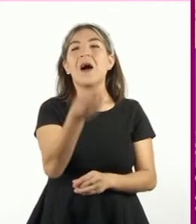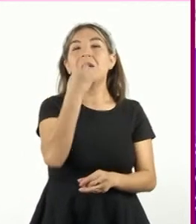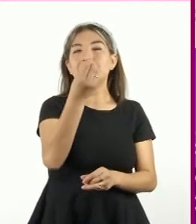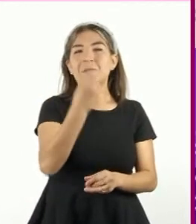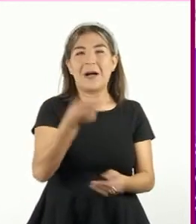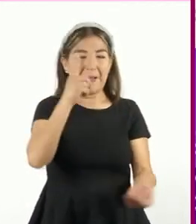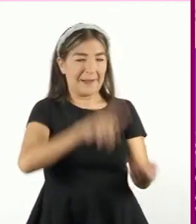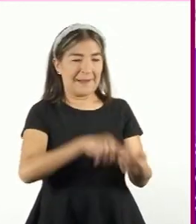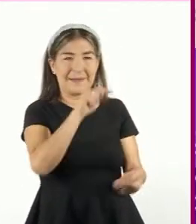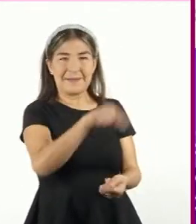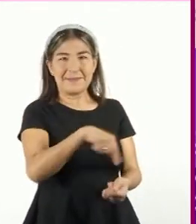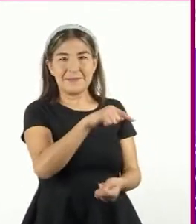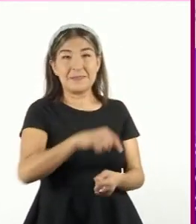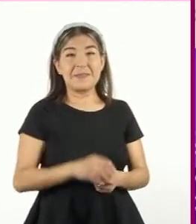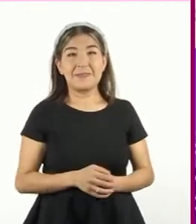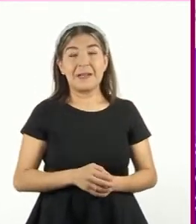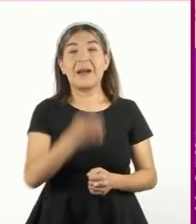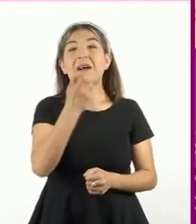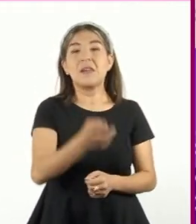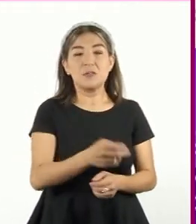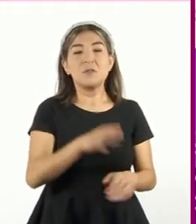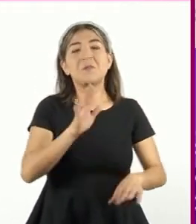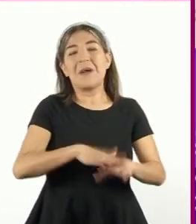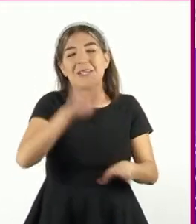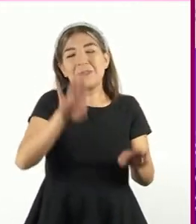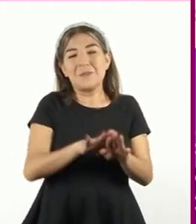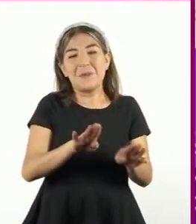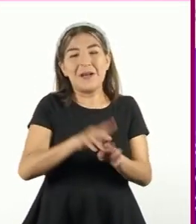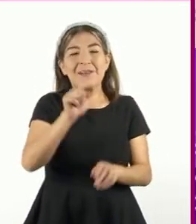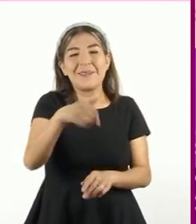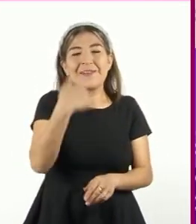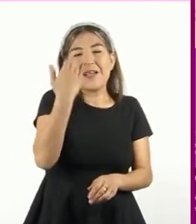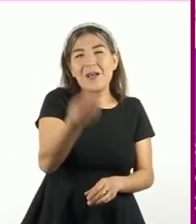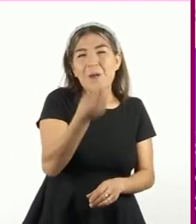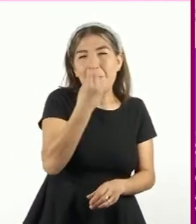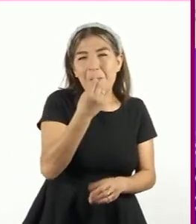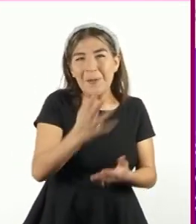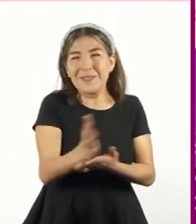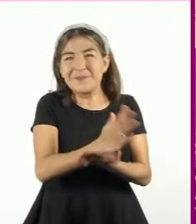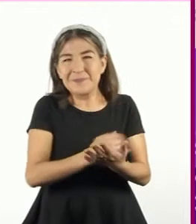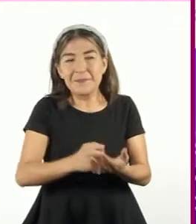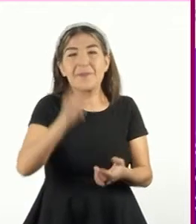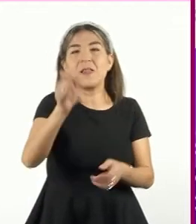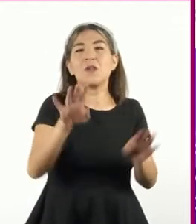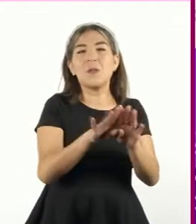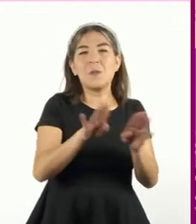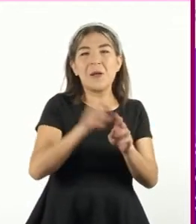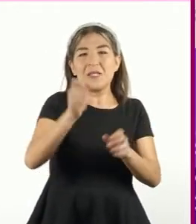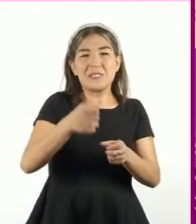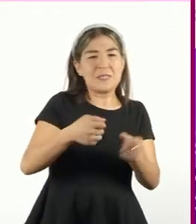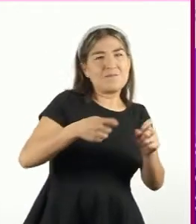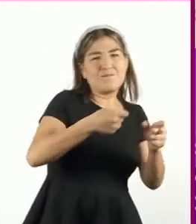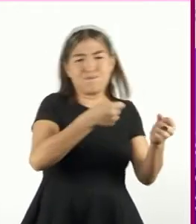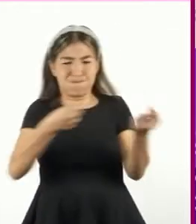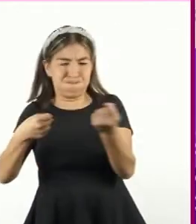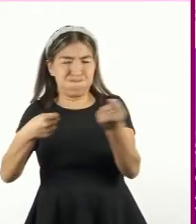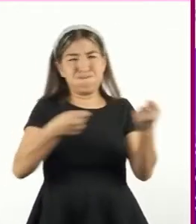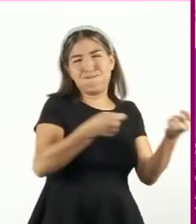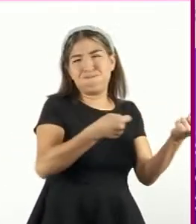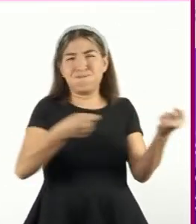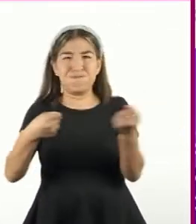a ellos. Tantas eran sus ansias y su hambre que cada uno jalaba fuerte y tiraba de un lado a